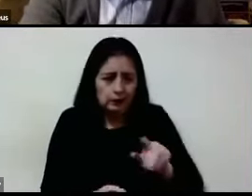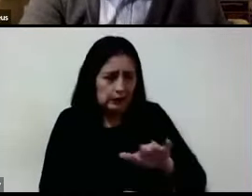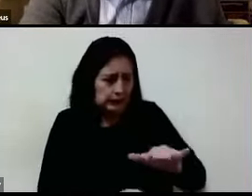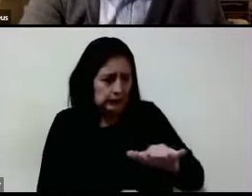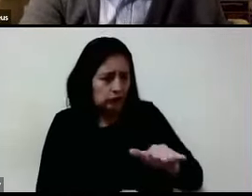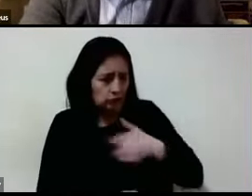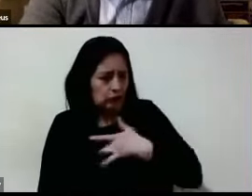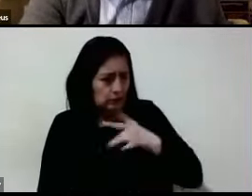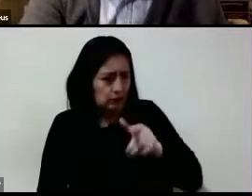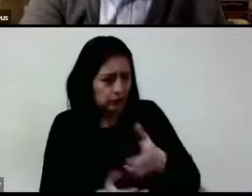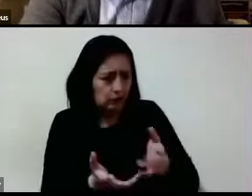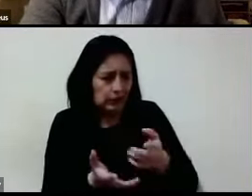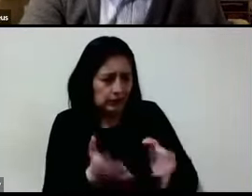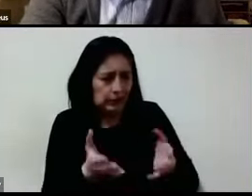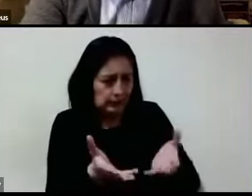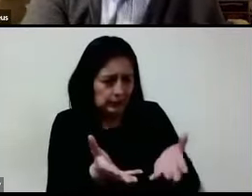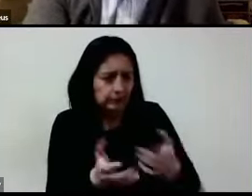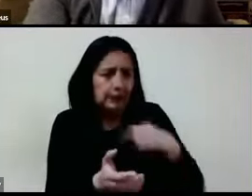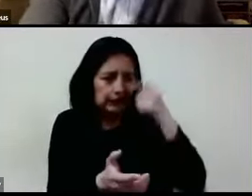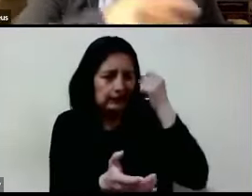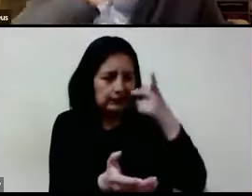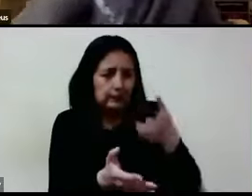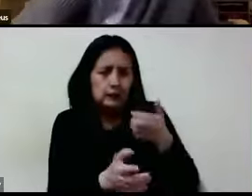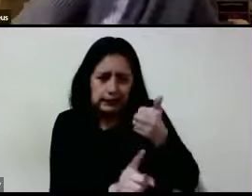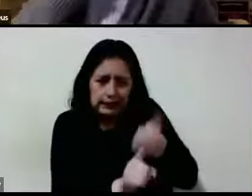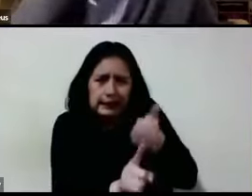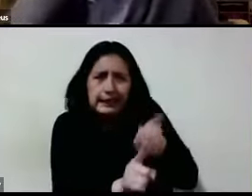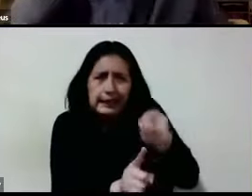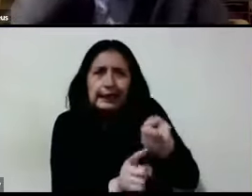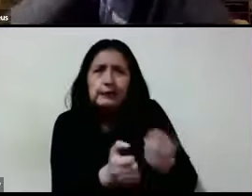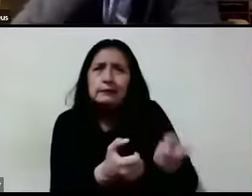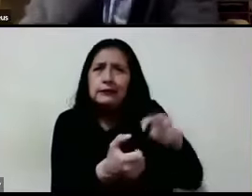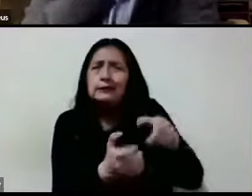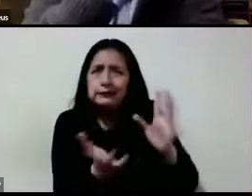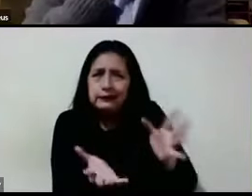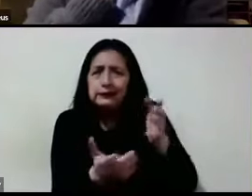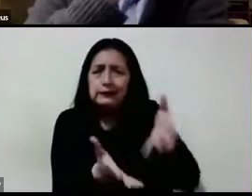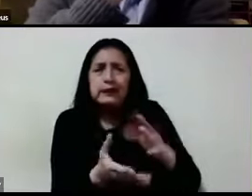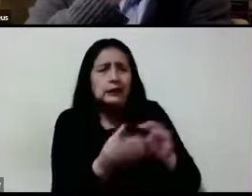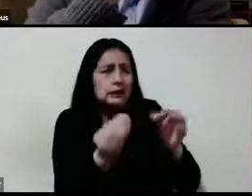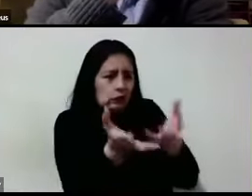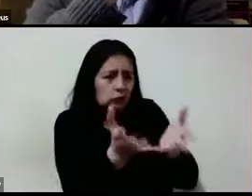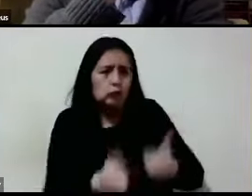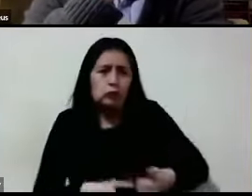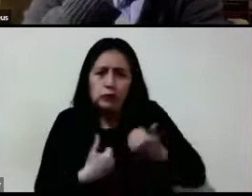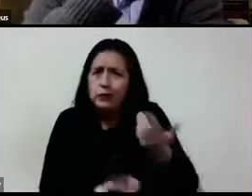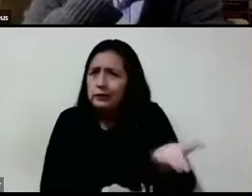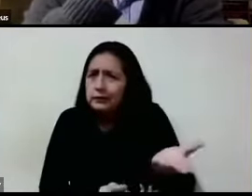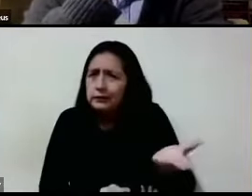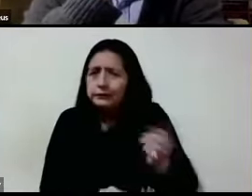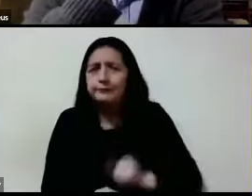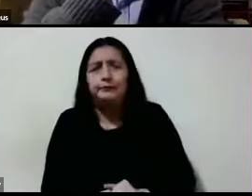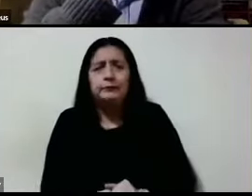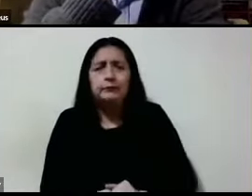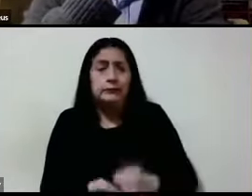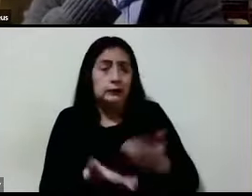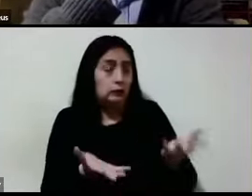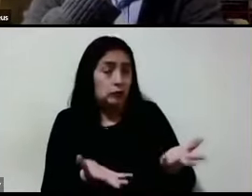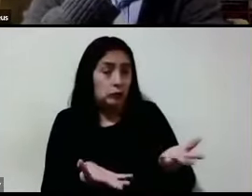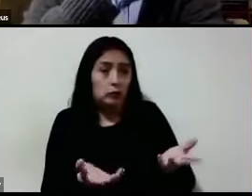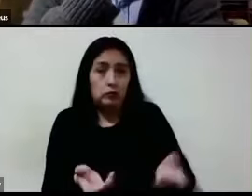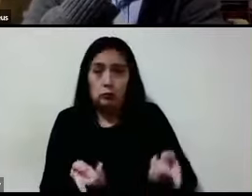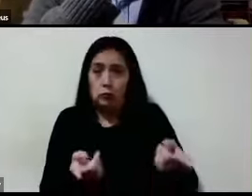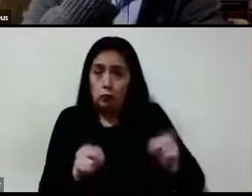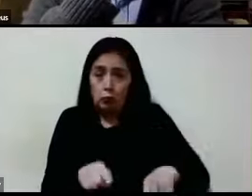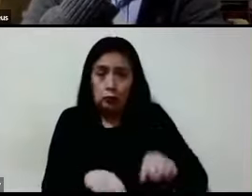o llevarlo a entender que él es el protagonista de este film, que es su vida. Entonces, al momento